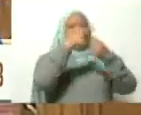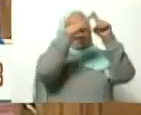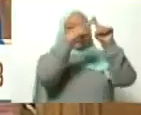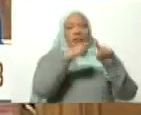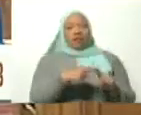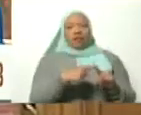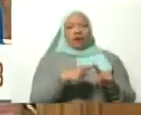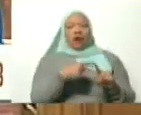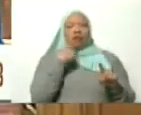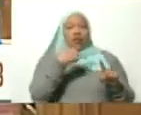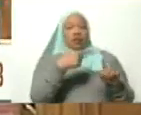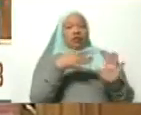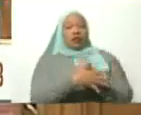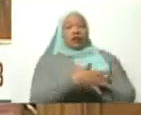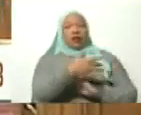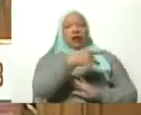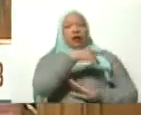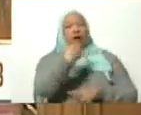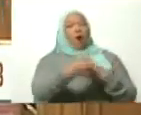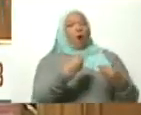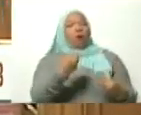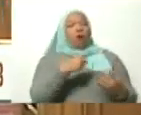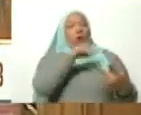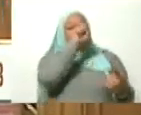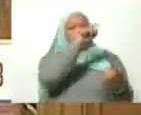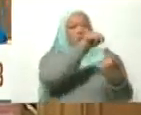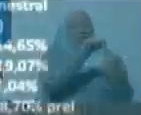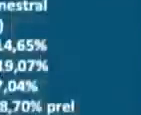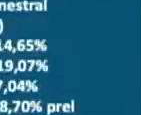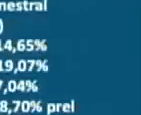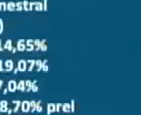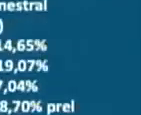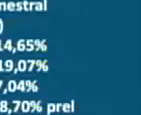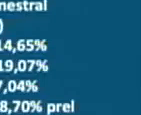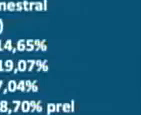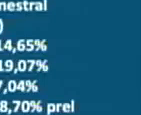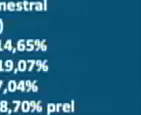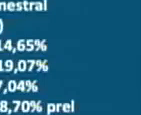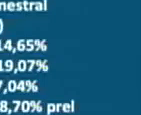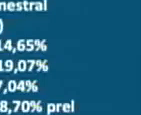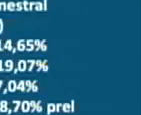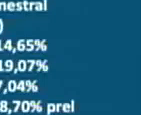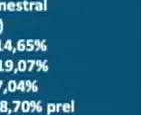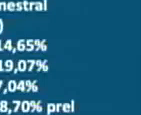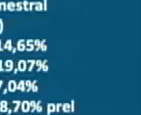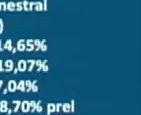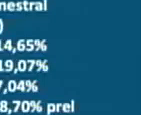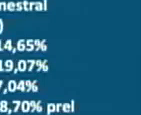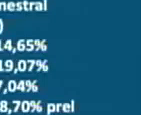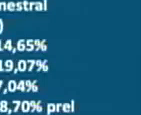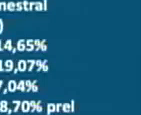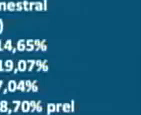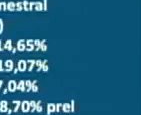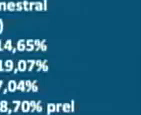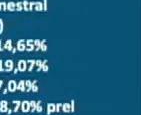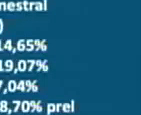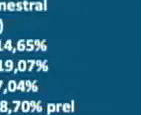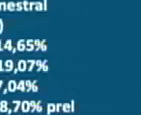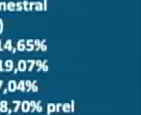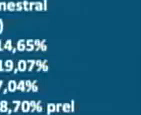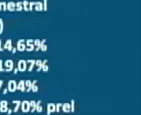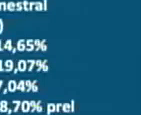crecimientos en toda nuestra región, proyectando un 12% de crecimiento de su Producto Interno Bruto.